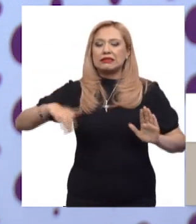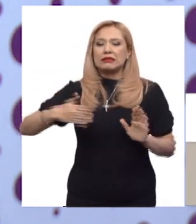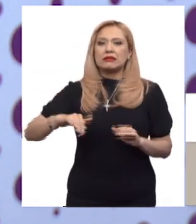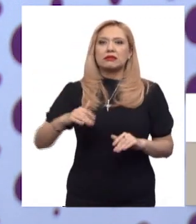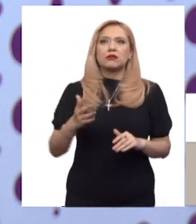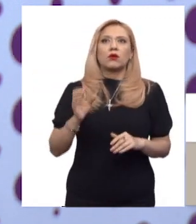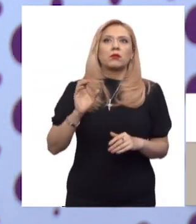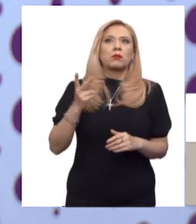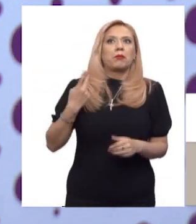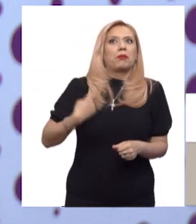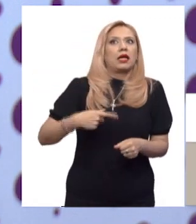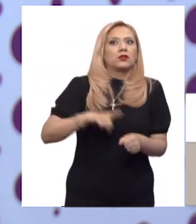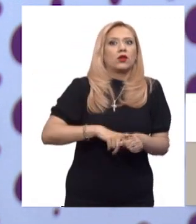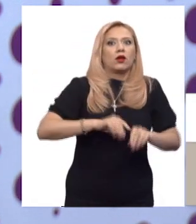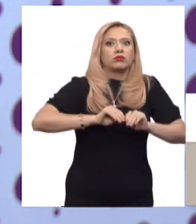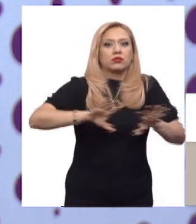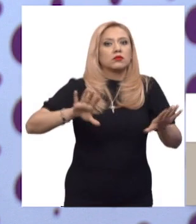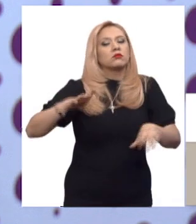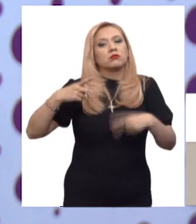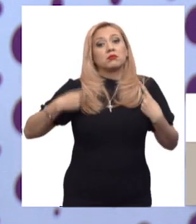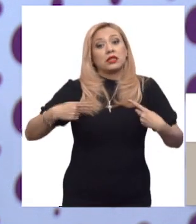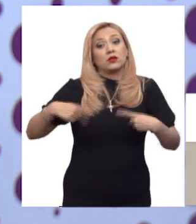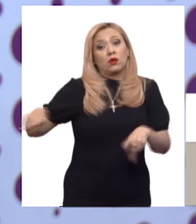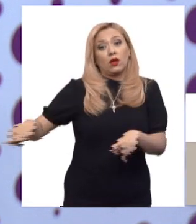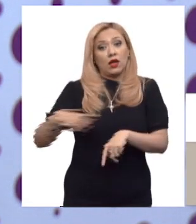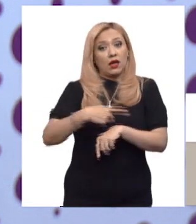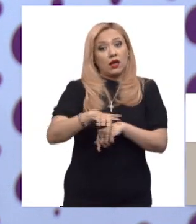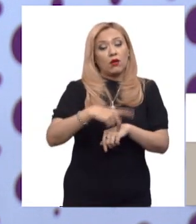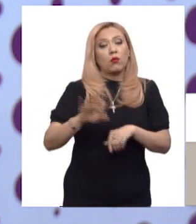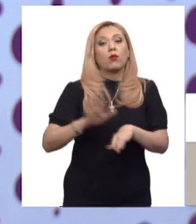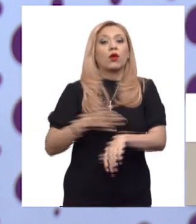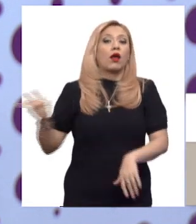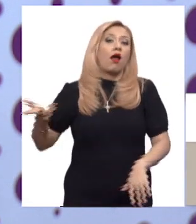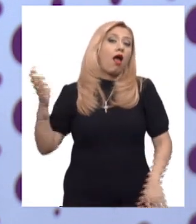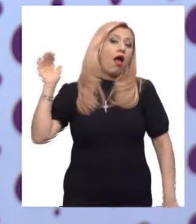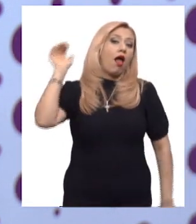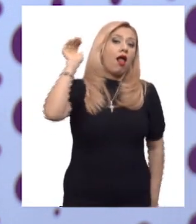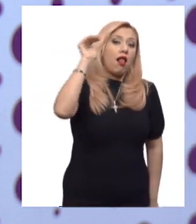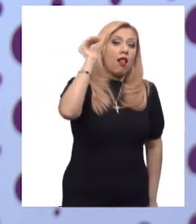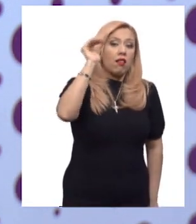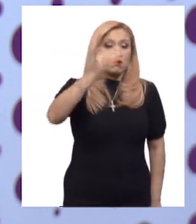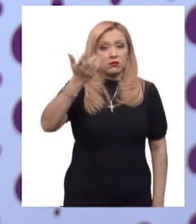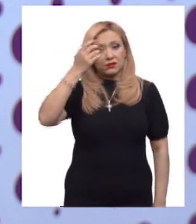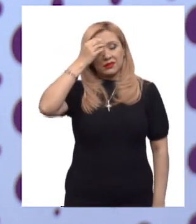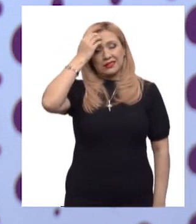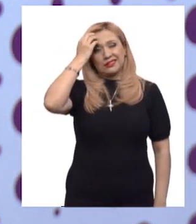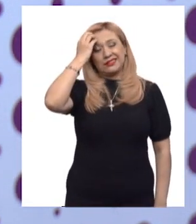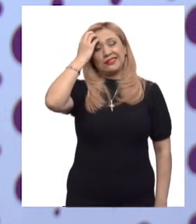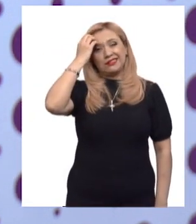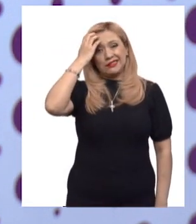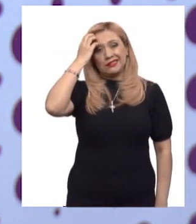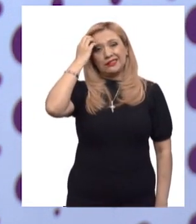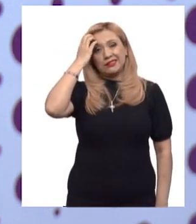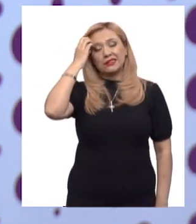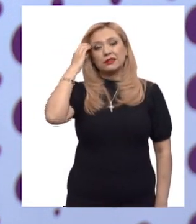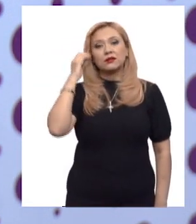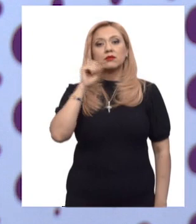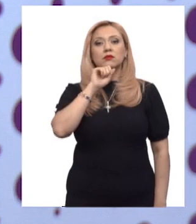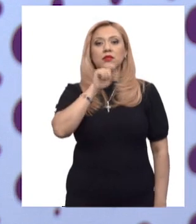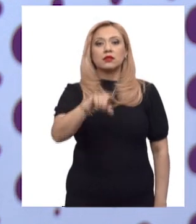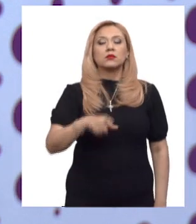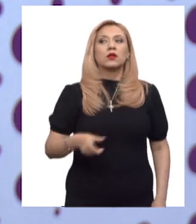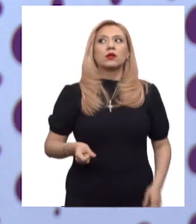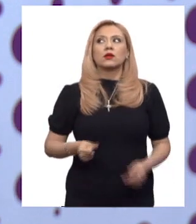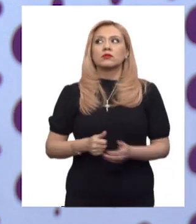datos personales, pues es un riesgo para la persona que está siendo alertadora. Y bueno, eso incluye también de que